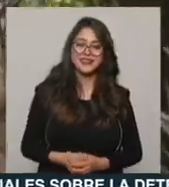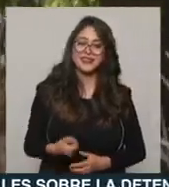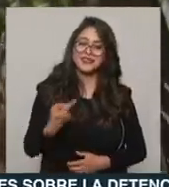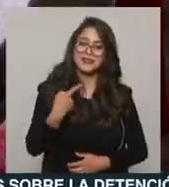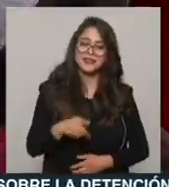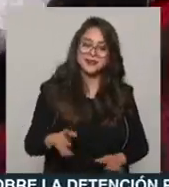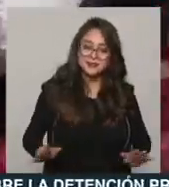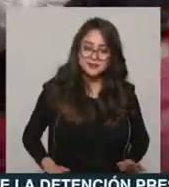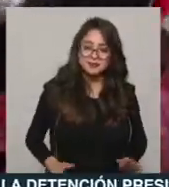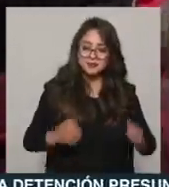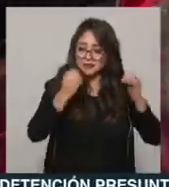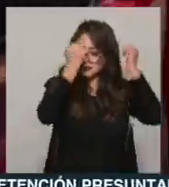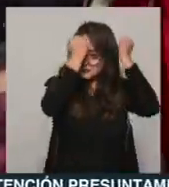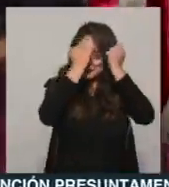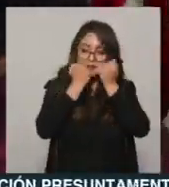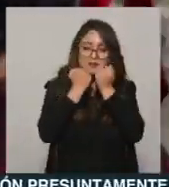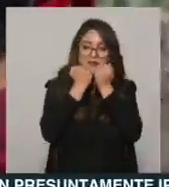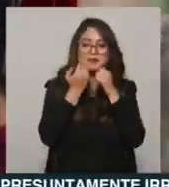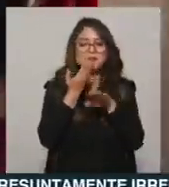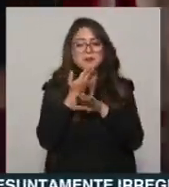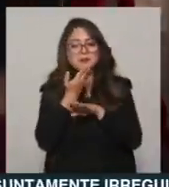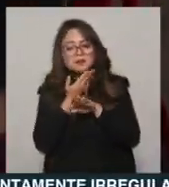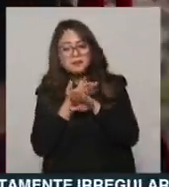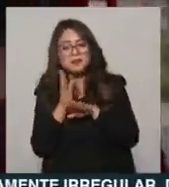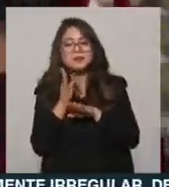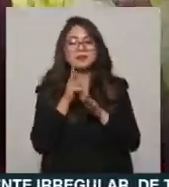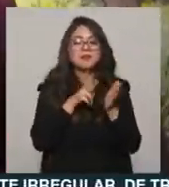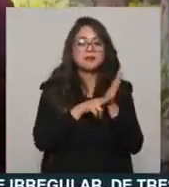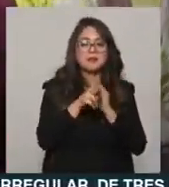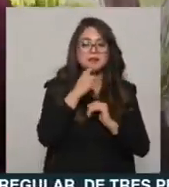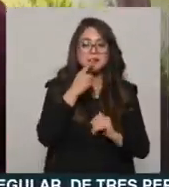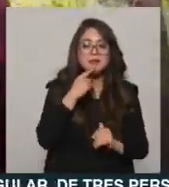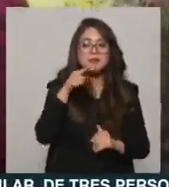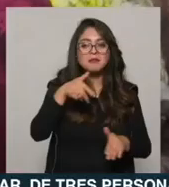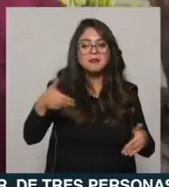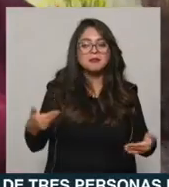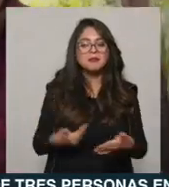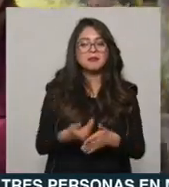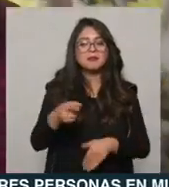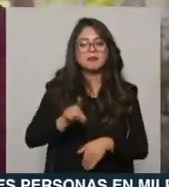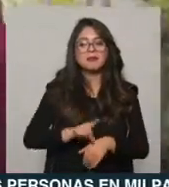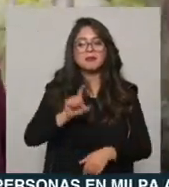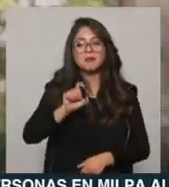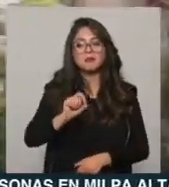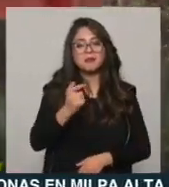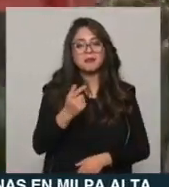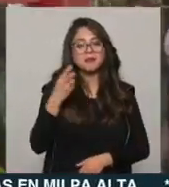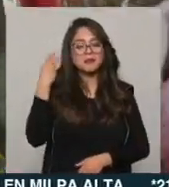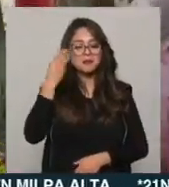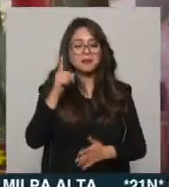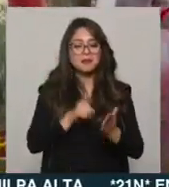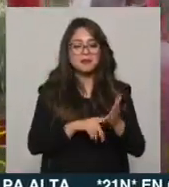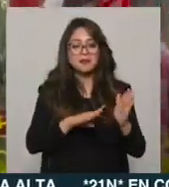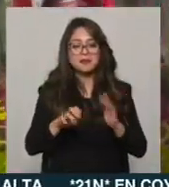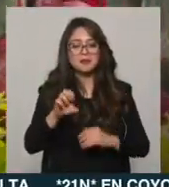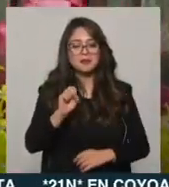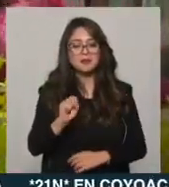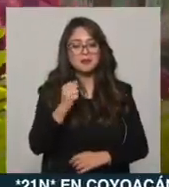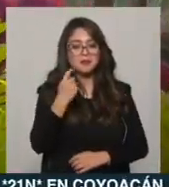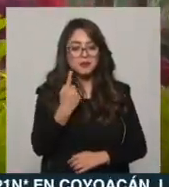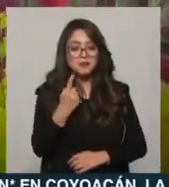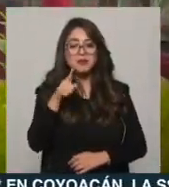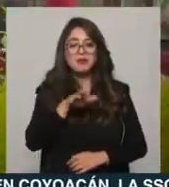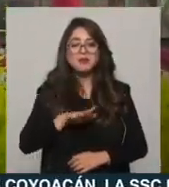característica máscara blanca, negra y roja, el amo de los 8 ángulos nació el 27 de marzo de 1961 en